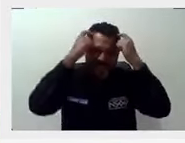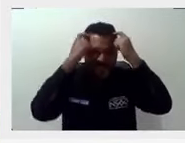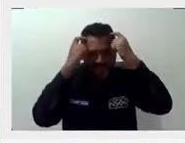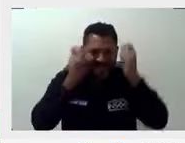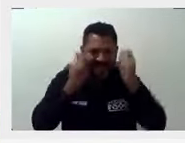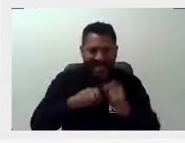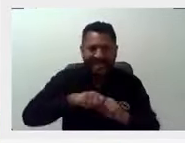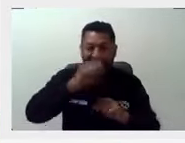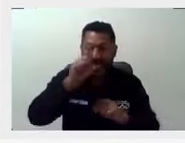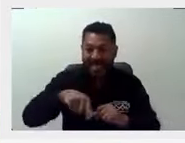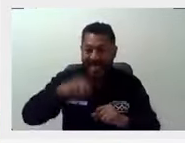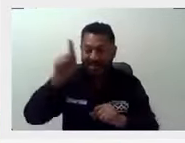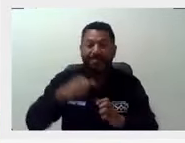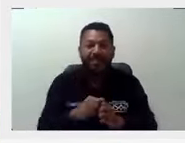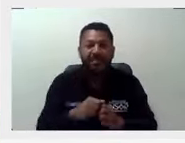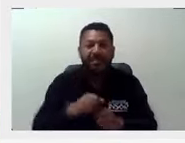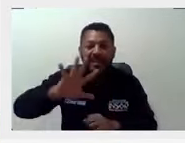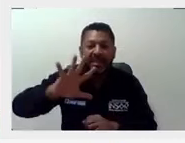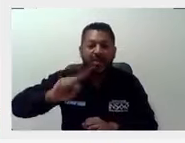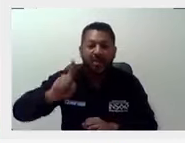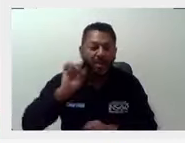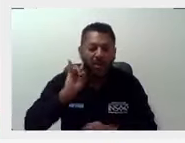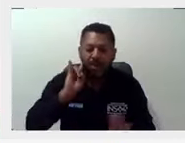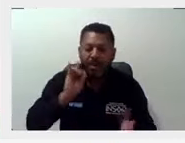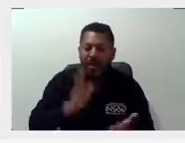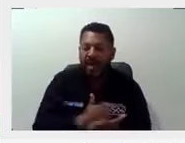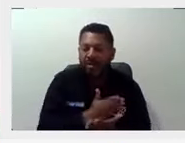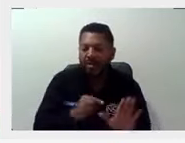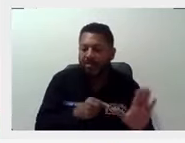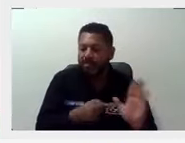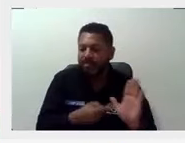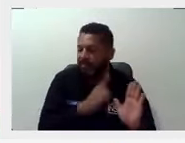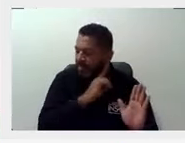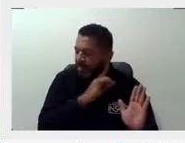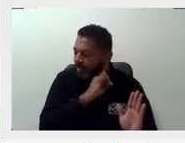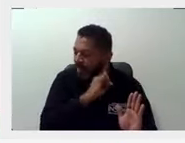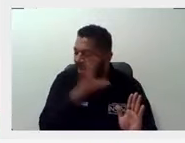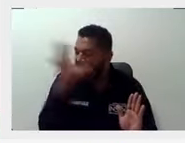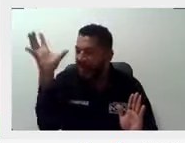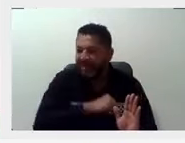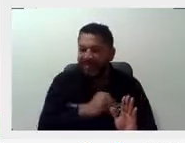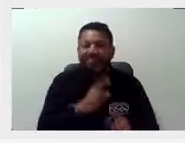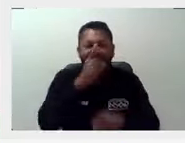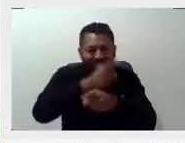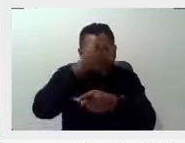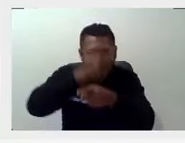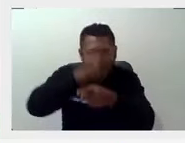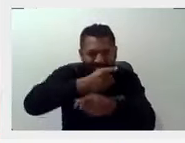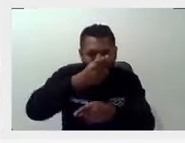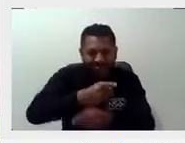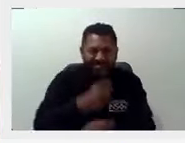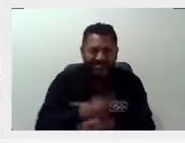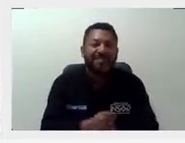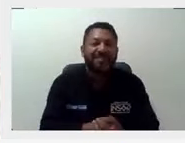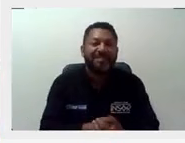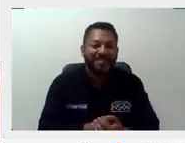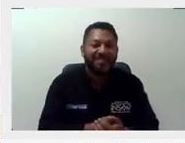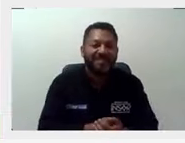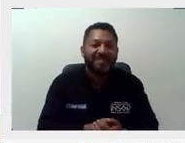pone 5 segundos de una de las bandas sonoras y siempre la adivina, porque sabe